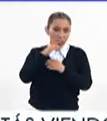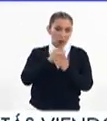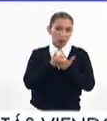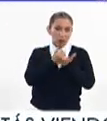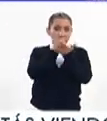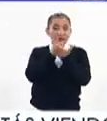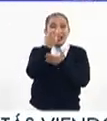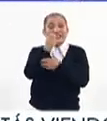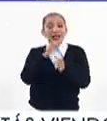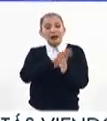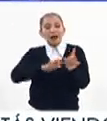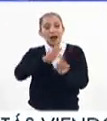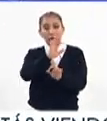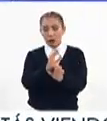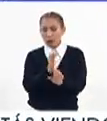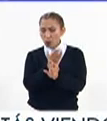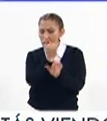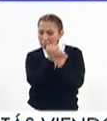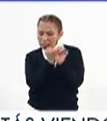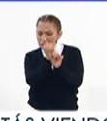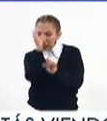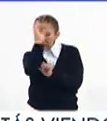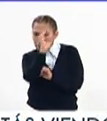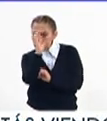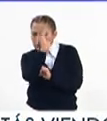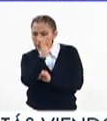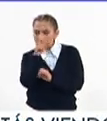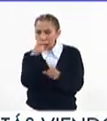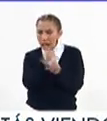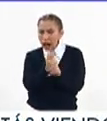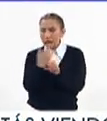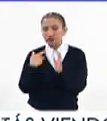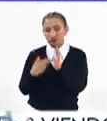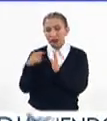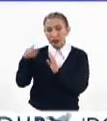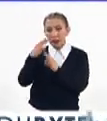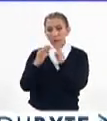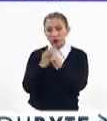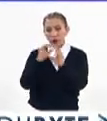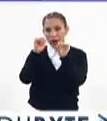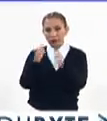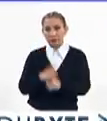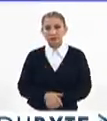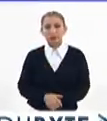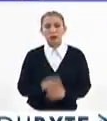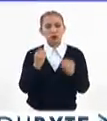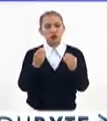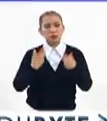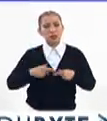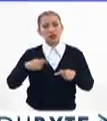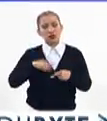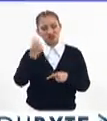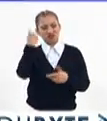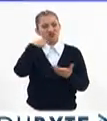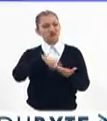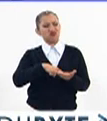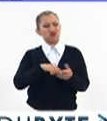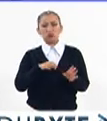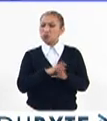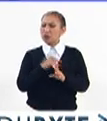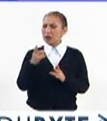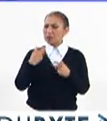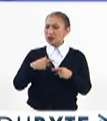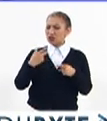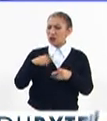inducido. Esta es una condición muy investigada por la ciencia, que se encuentra muy presente en el mundo del arte. Mucha gente se hace la pregunta de por qué